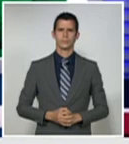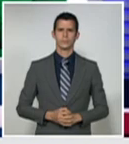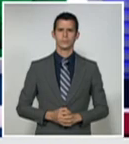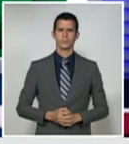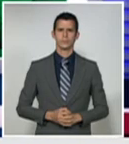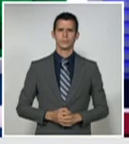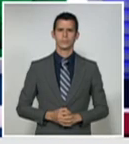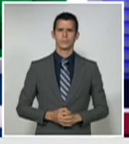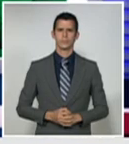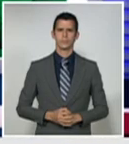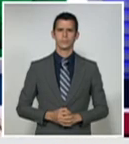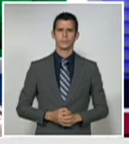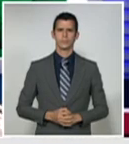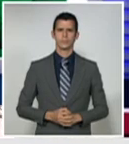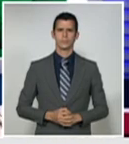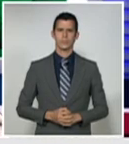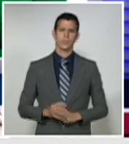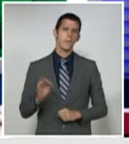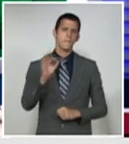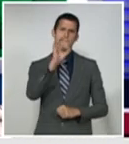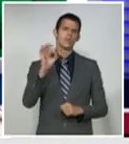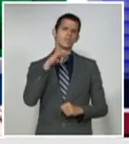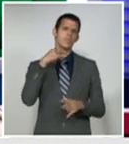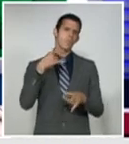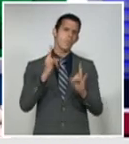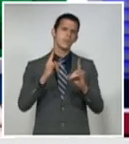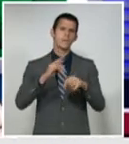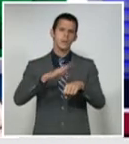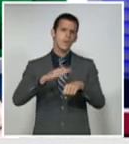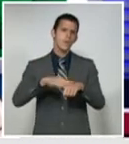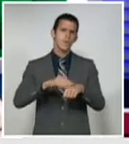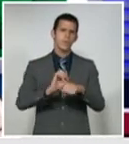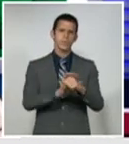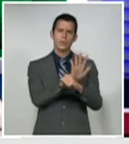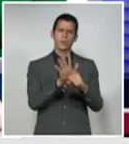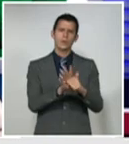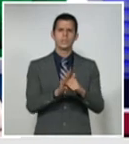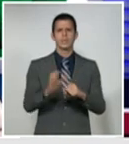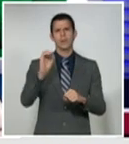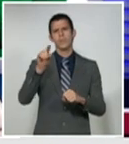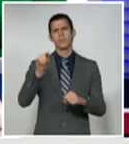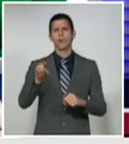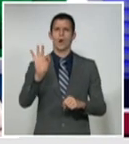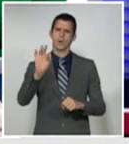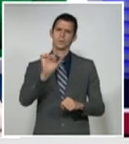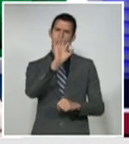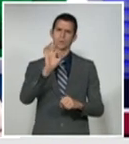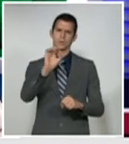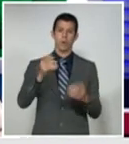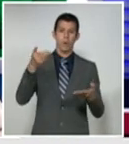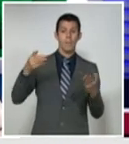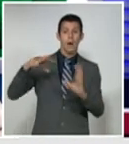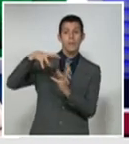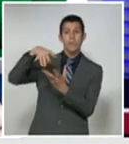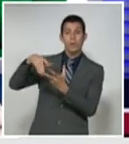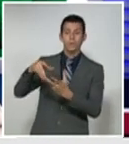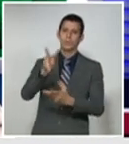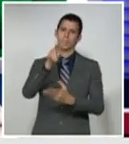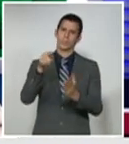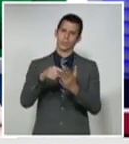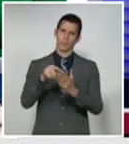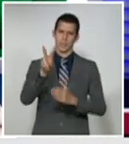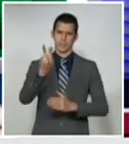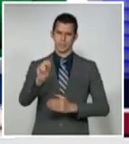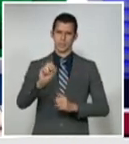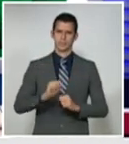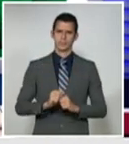de 0,58%, muy por debajo de la del mundo, que es de 2,20%, y todavía más de